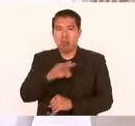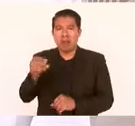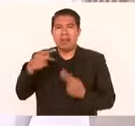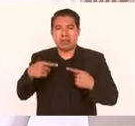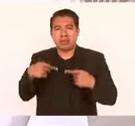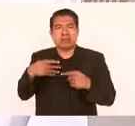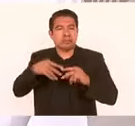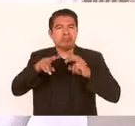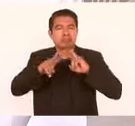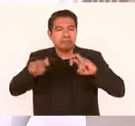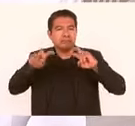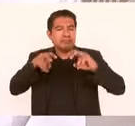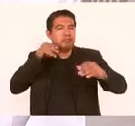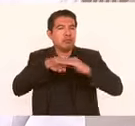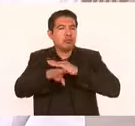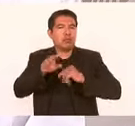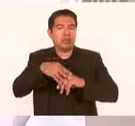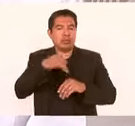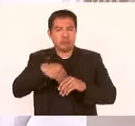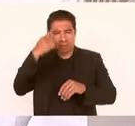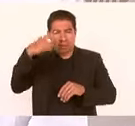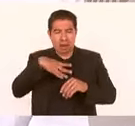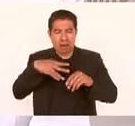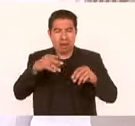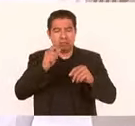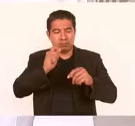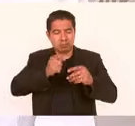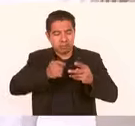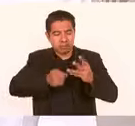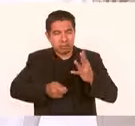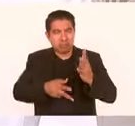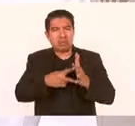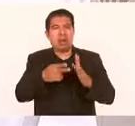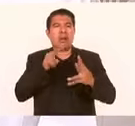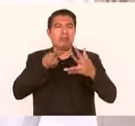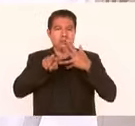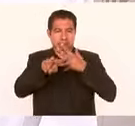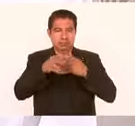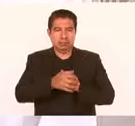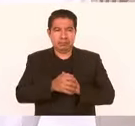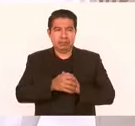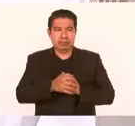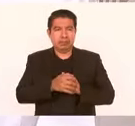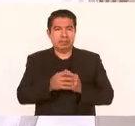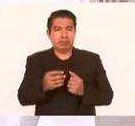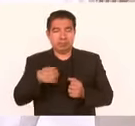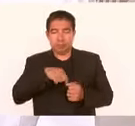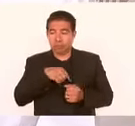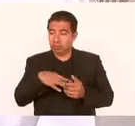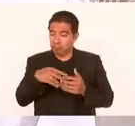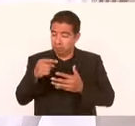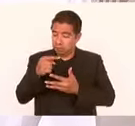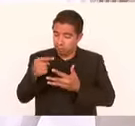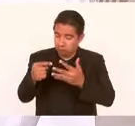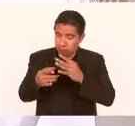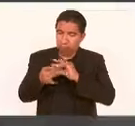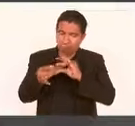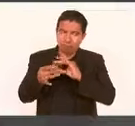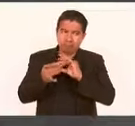relativa al desarrollo del programa. Y repetimos todo esto, lo hemos